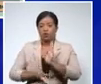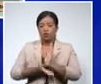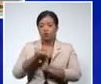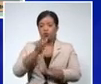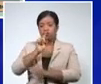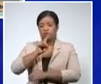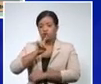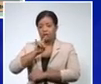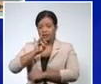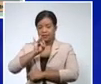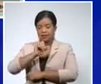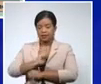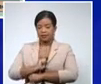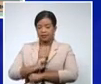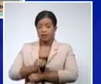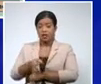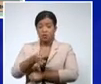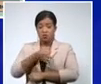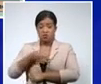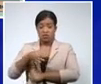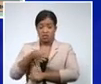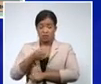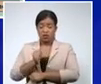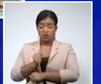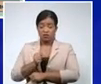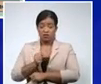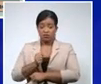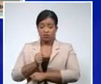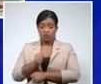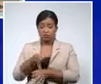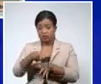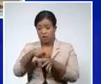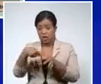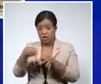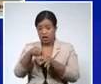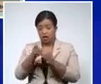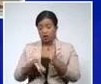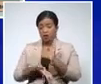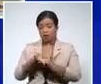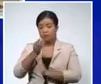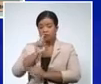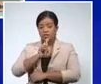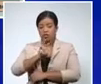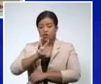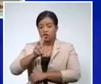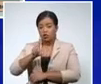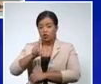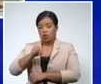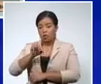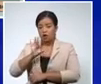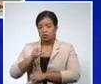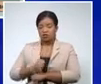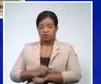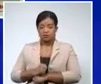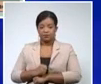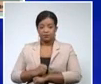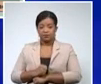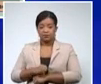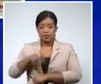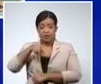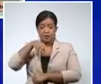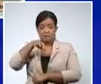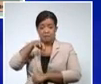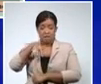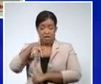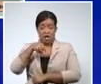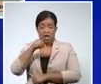197, el municipio especial incrementa a 131,8, Pinar